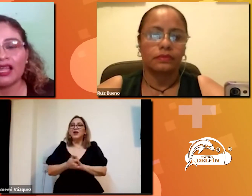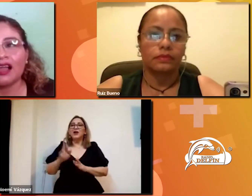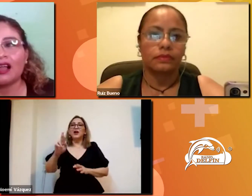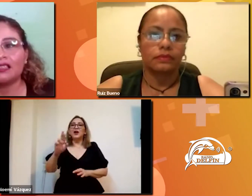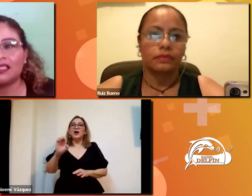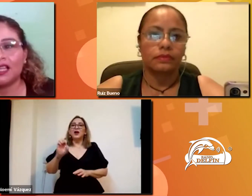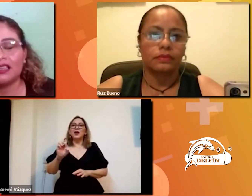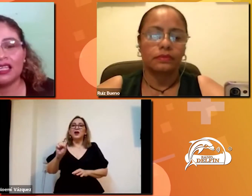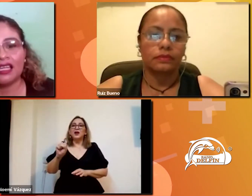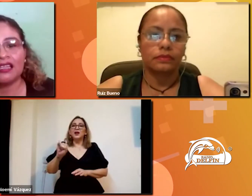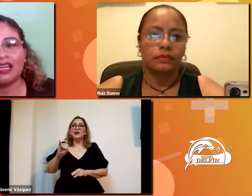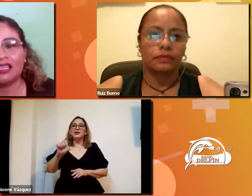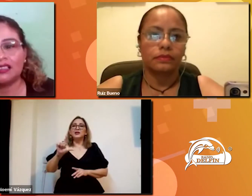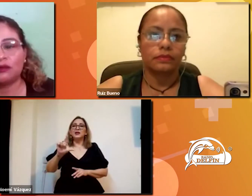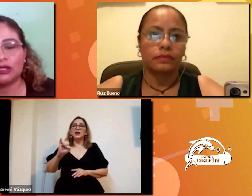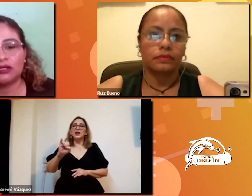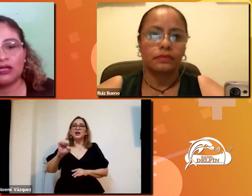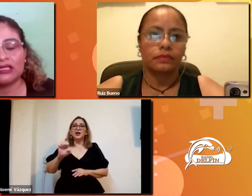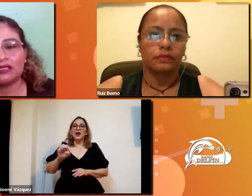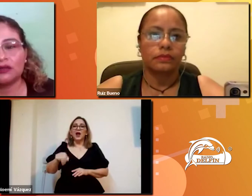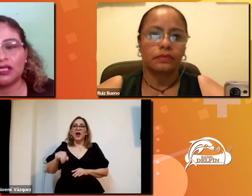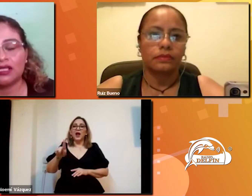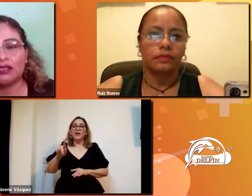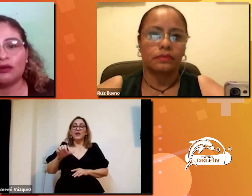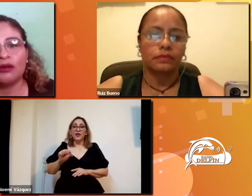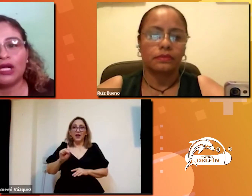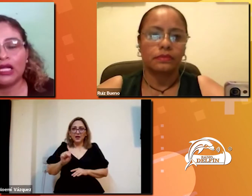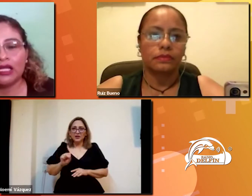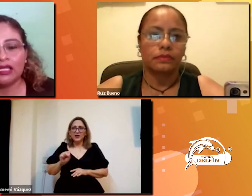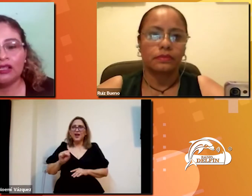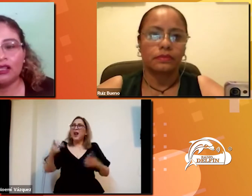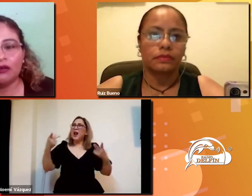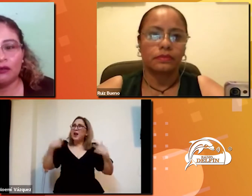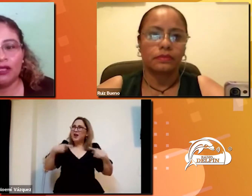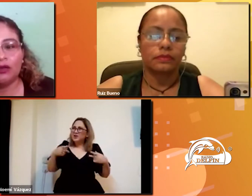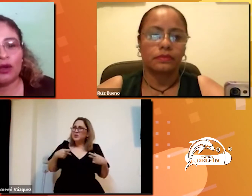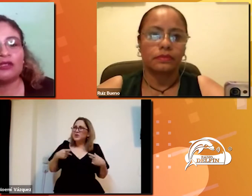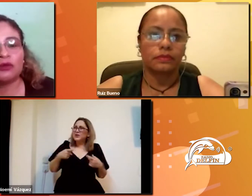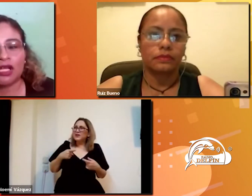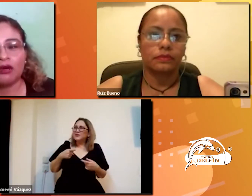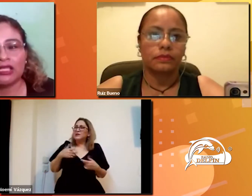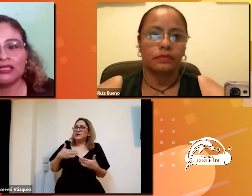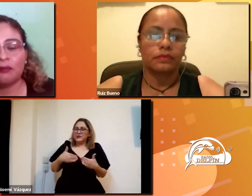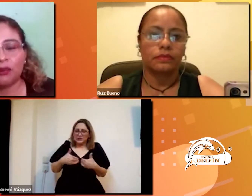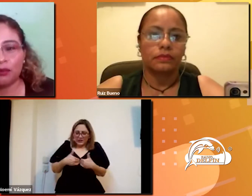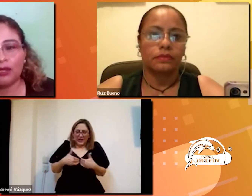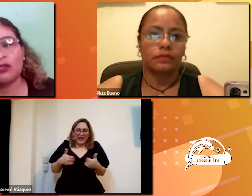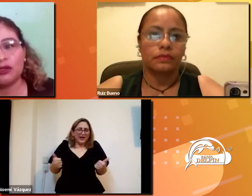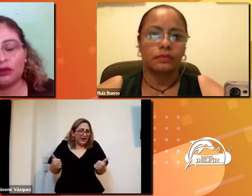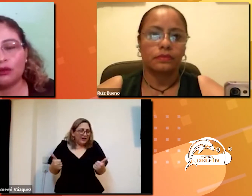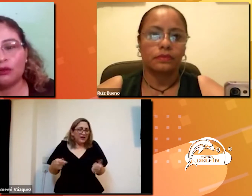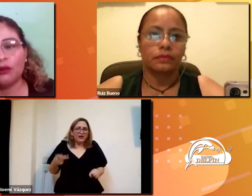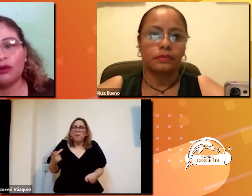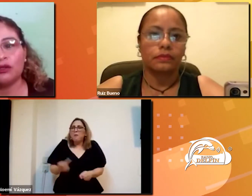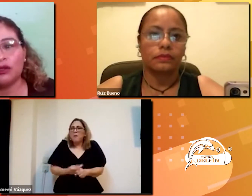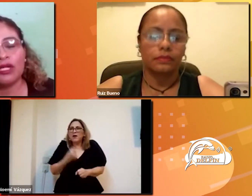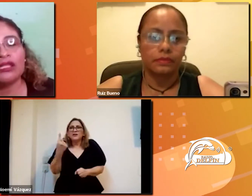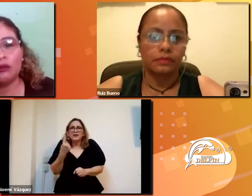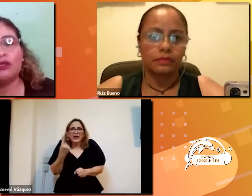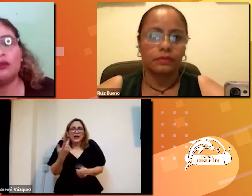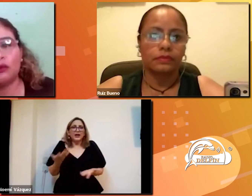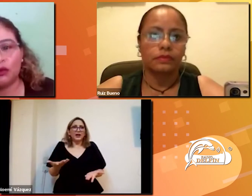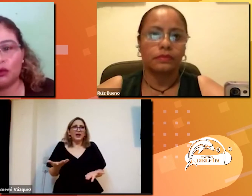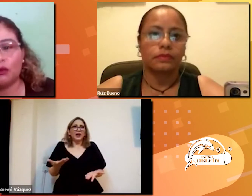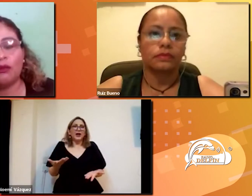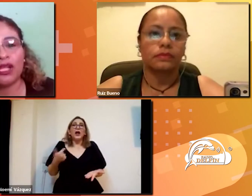como que ya entiende la situación que está sucediendo y yo le he escuchado que dice, primero yo, luego yo y